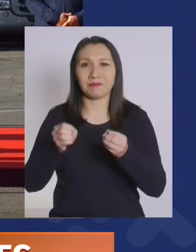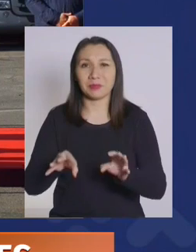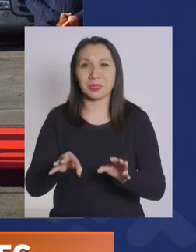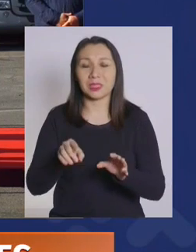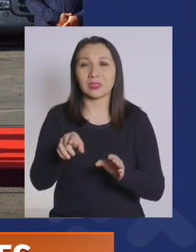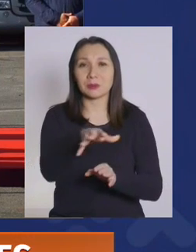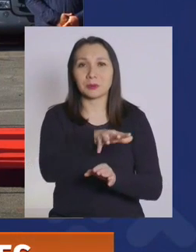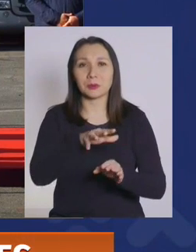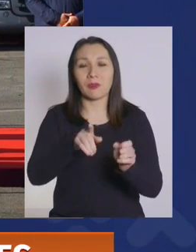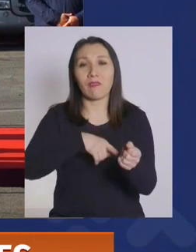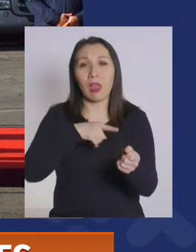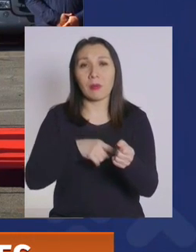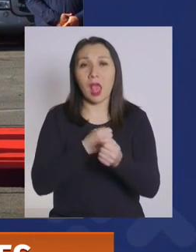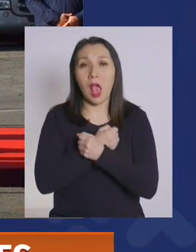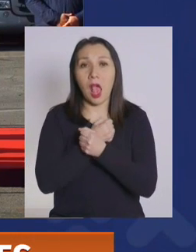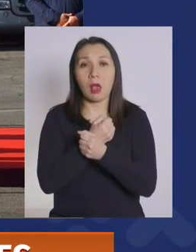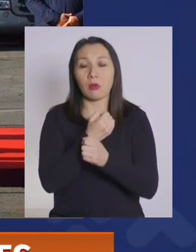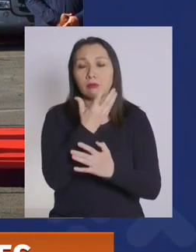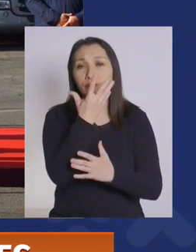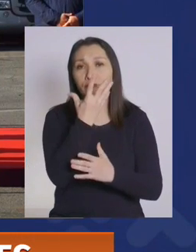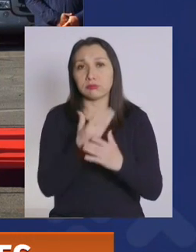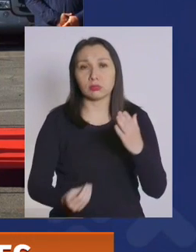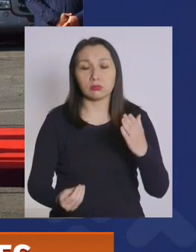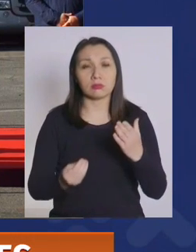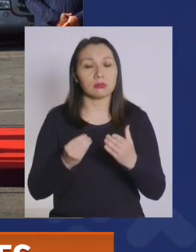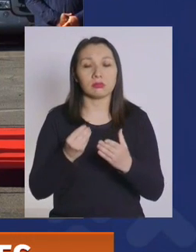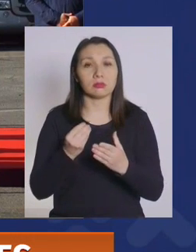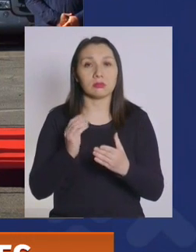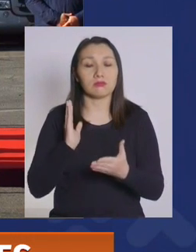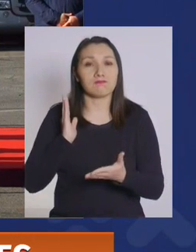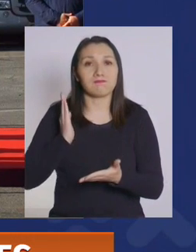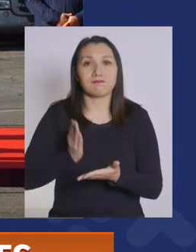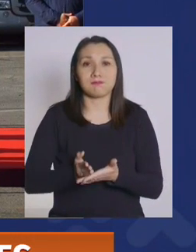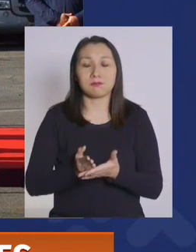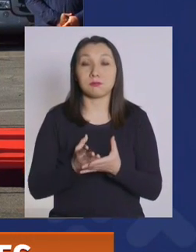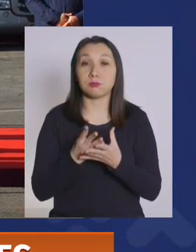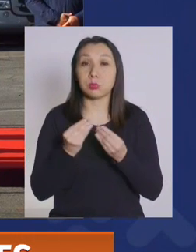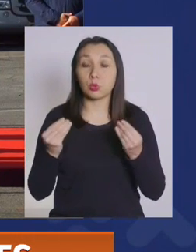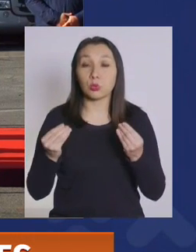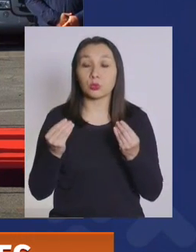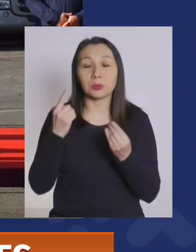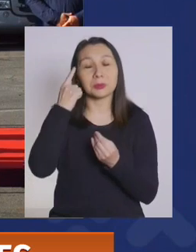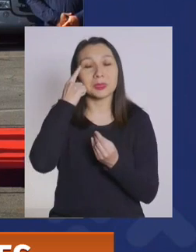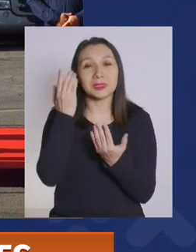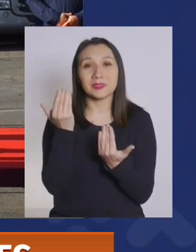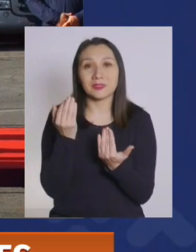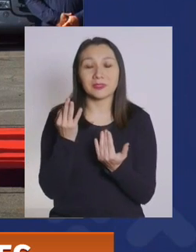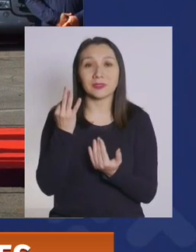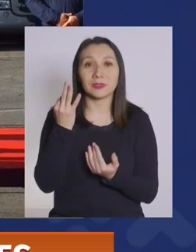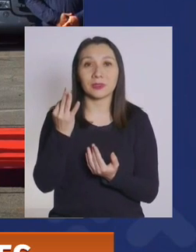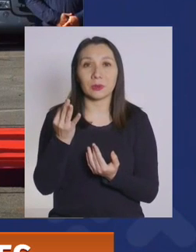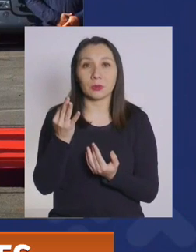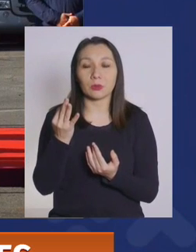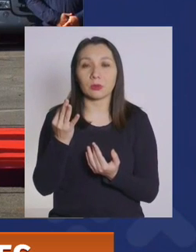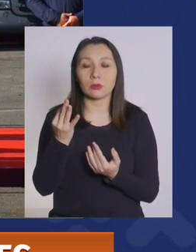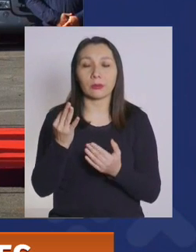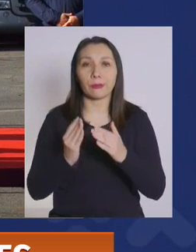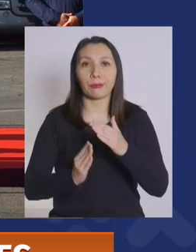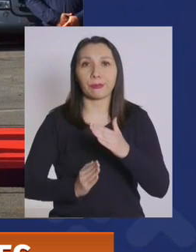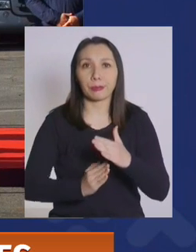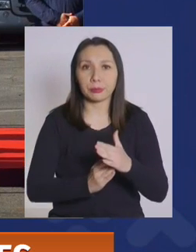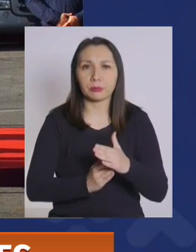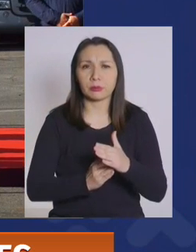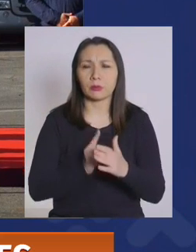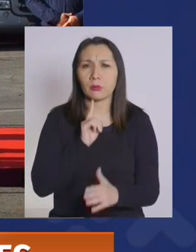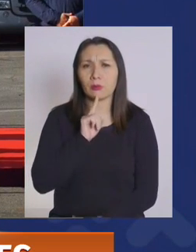esa familia, con ese amor, con esos sueños, con tantas esperanzas, y uno se